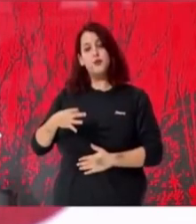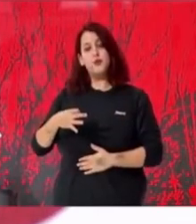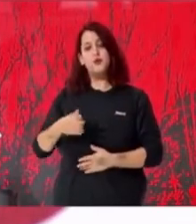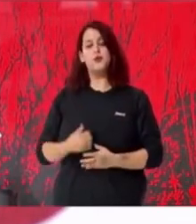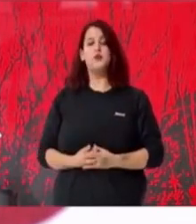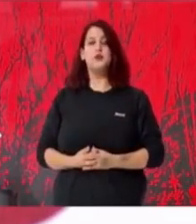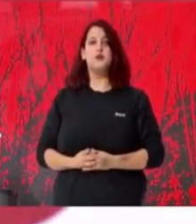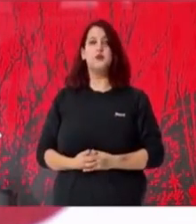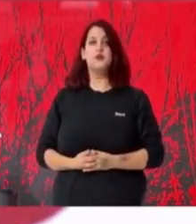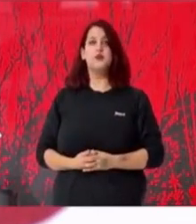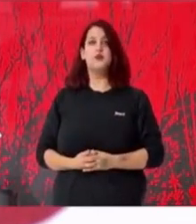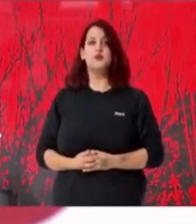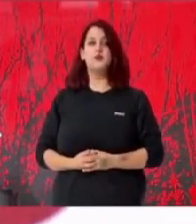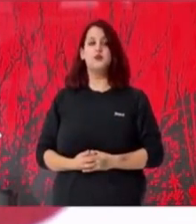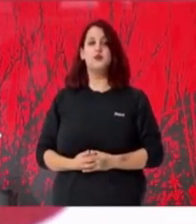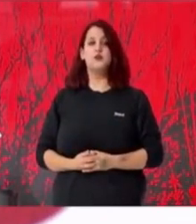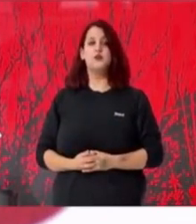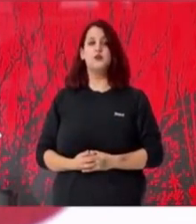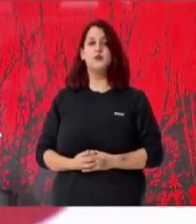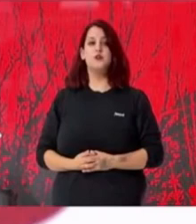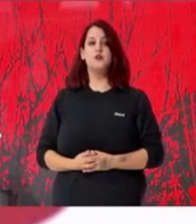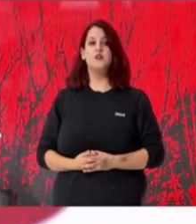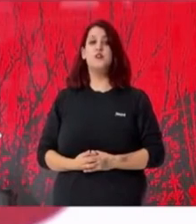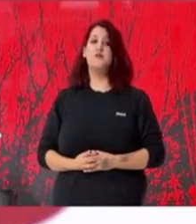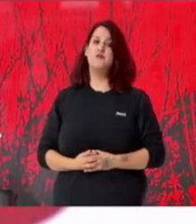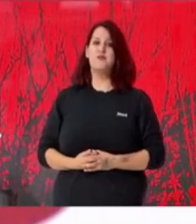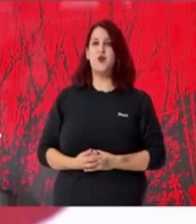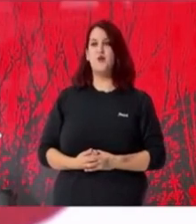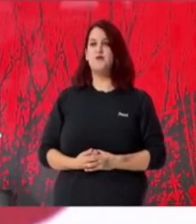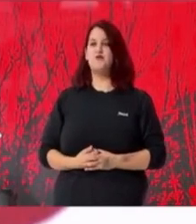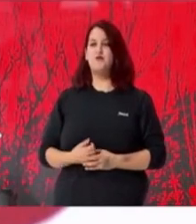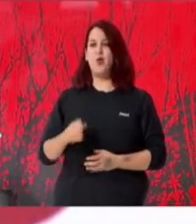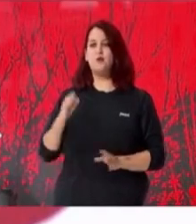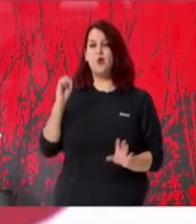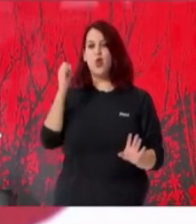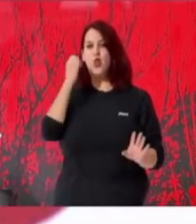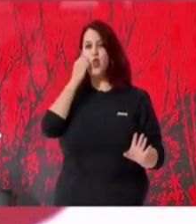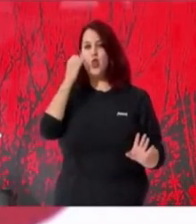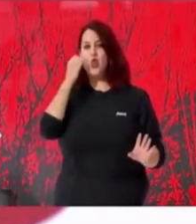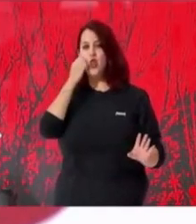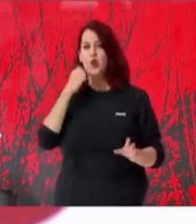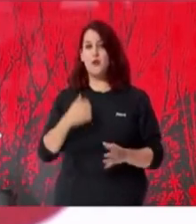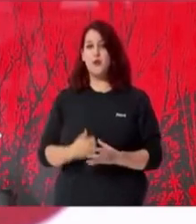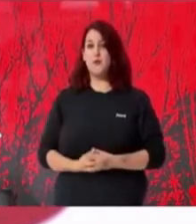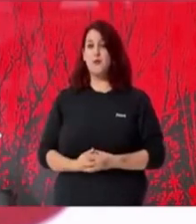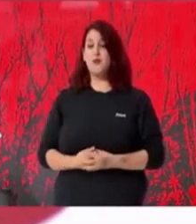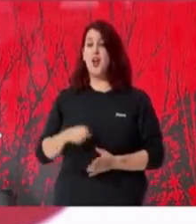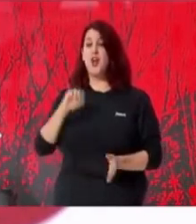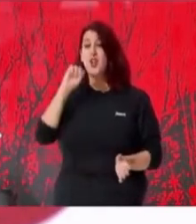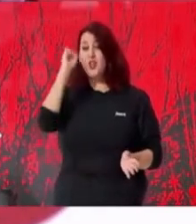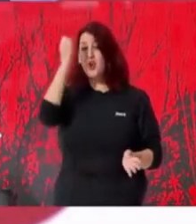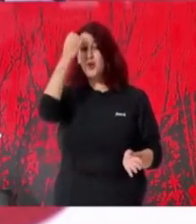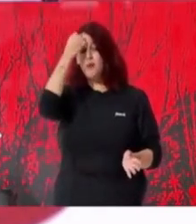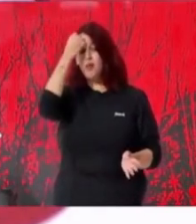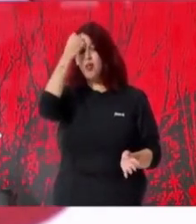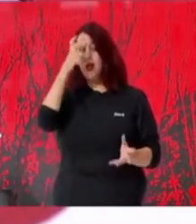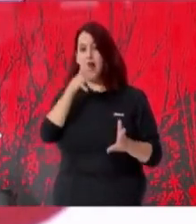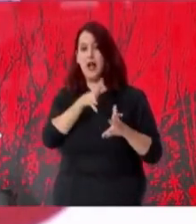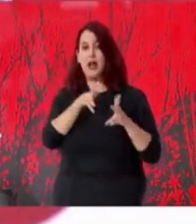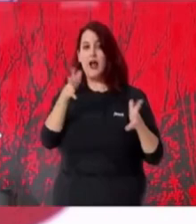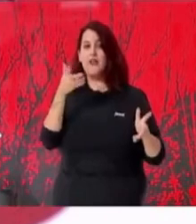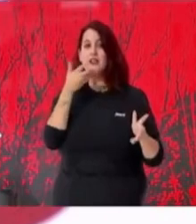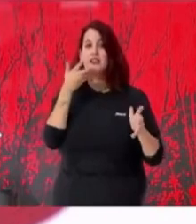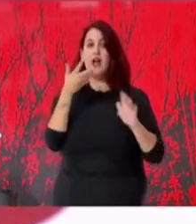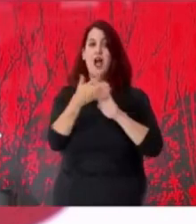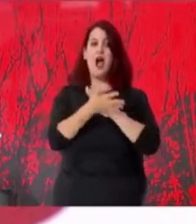intención, pero sí su torpeza. Y la torpeza es de tal magnitud que cuando hablan de